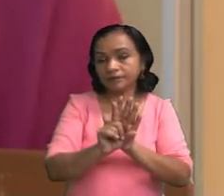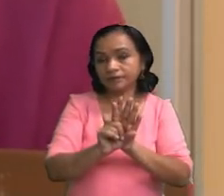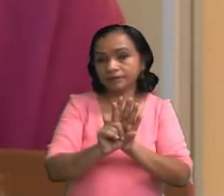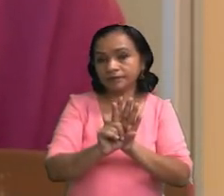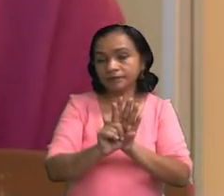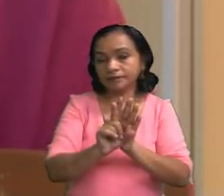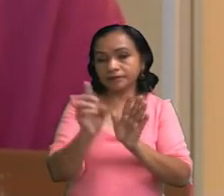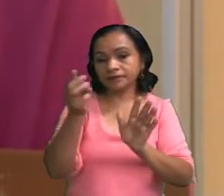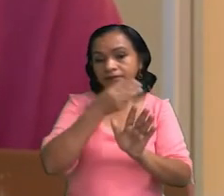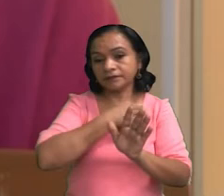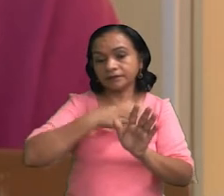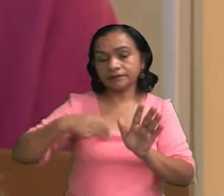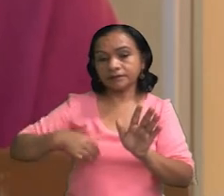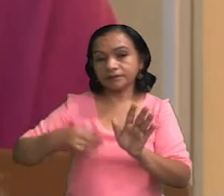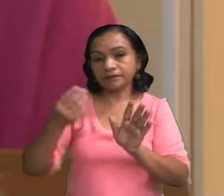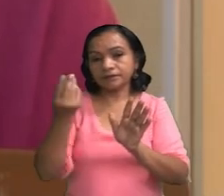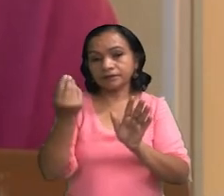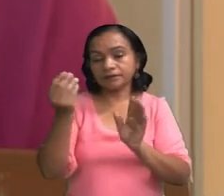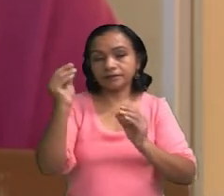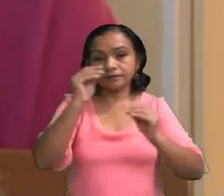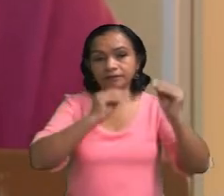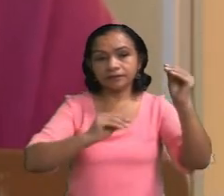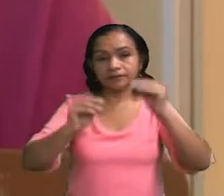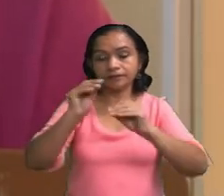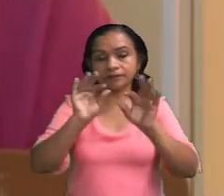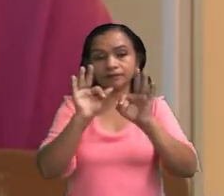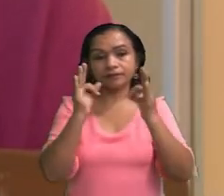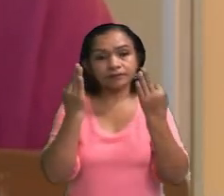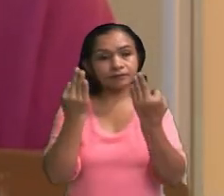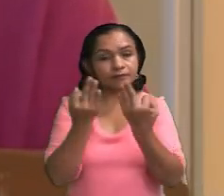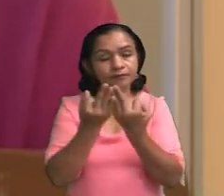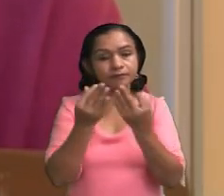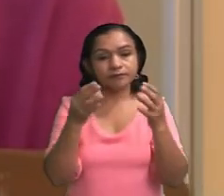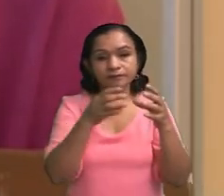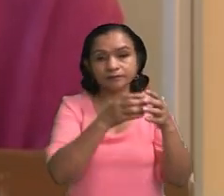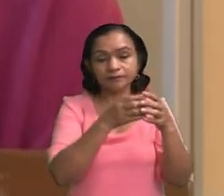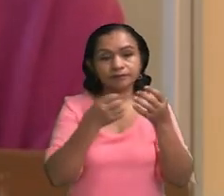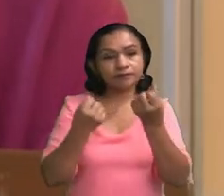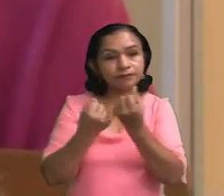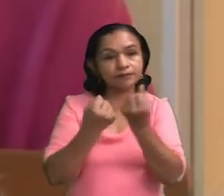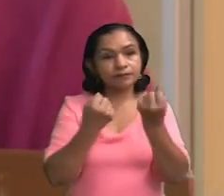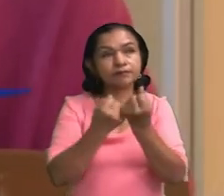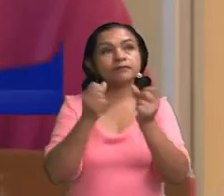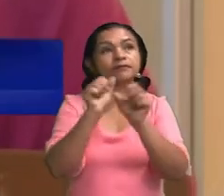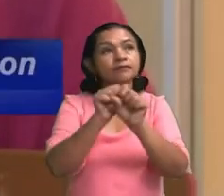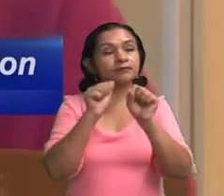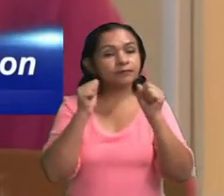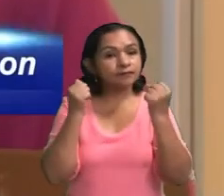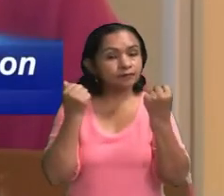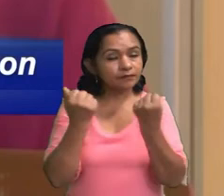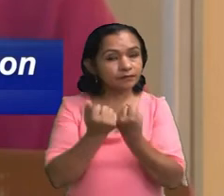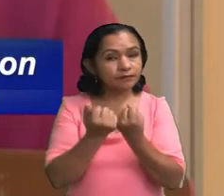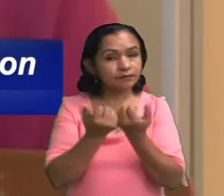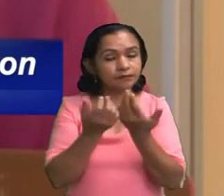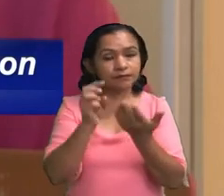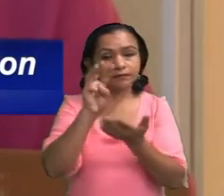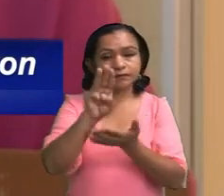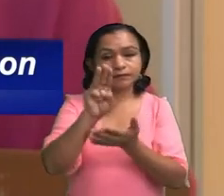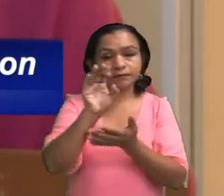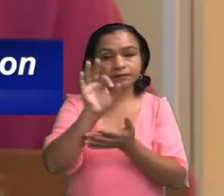el Ministerio de Economía Familiar, Comunitaria, Cooperativa y Asociativa,